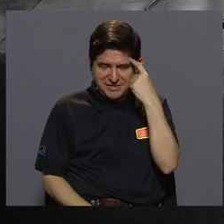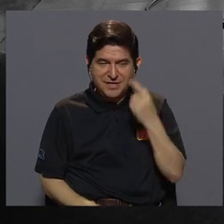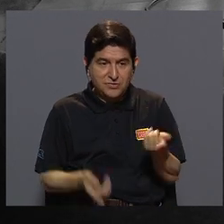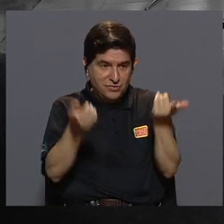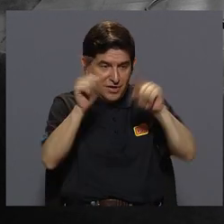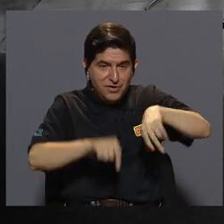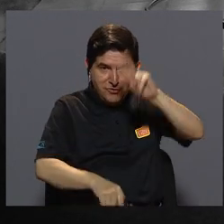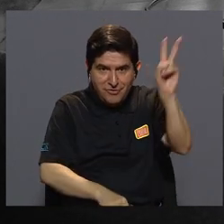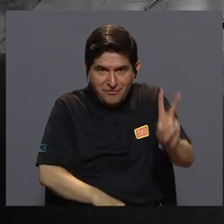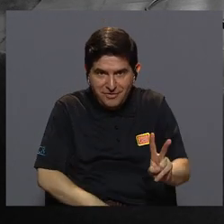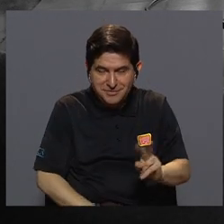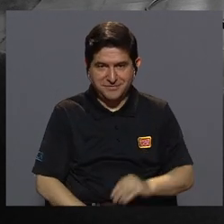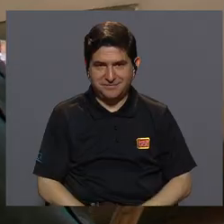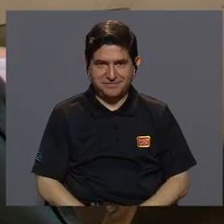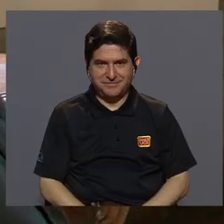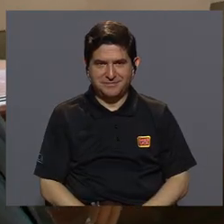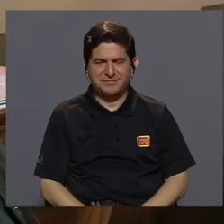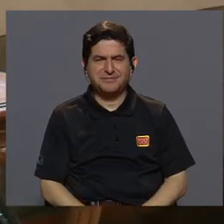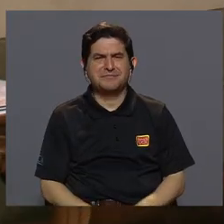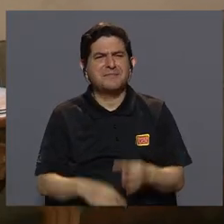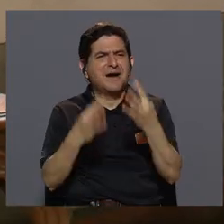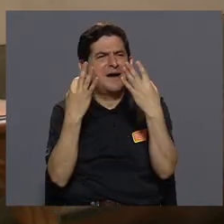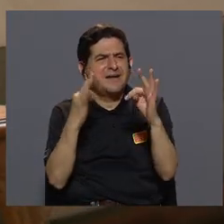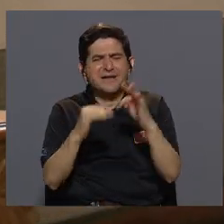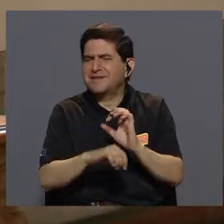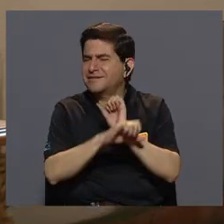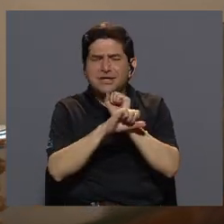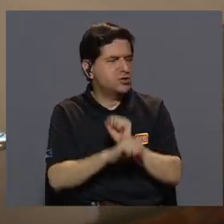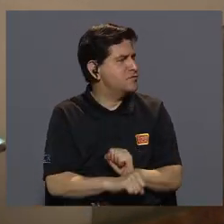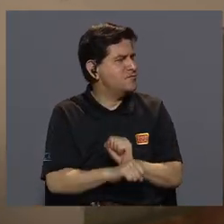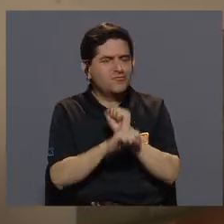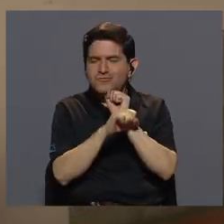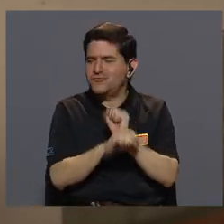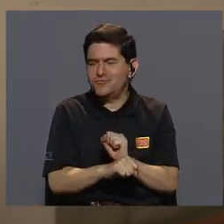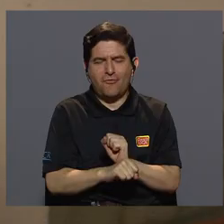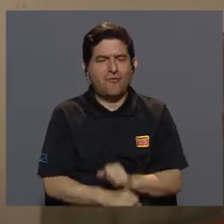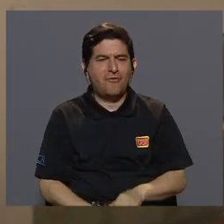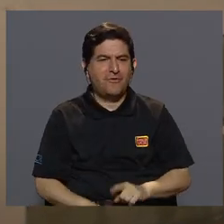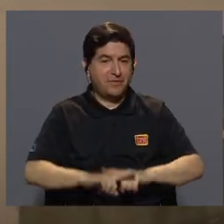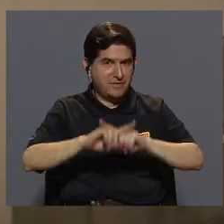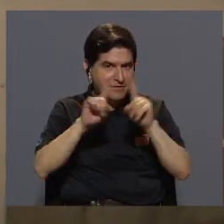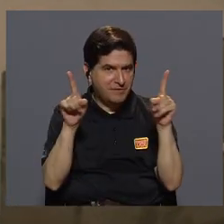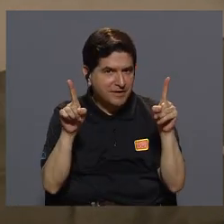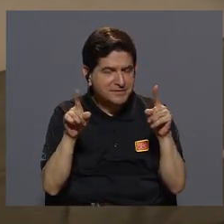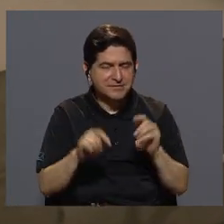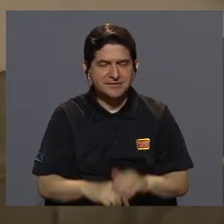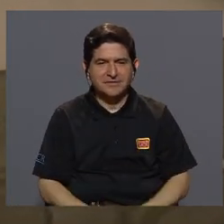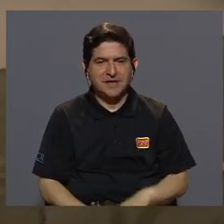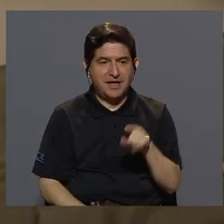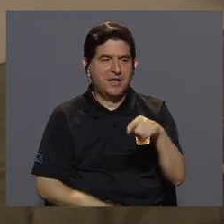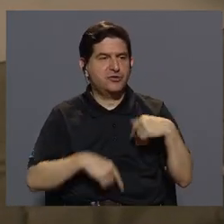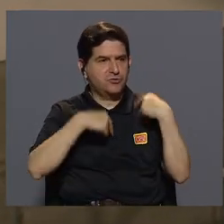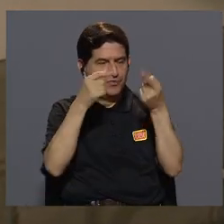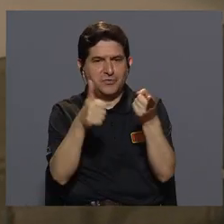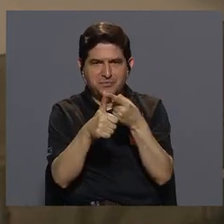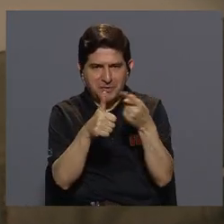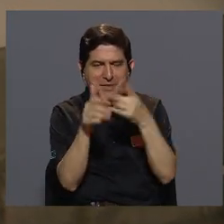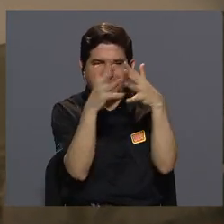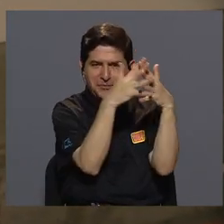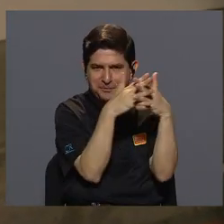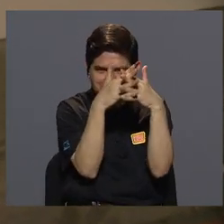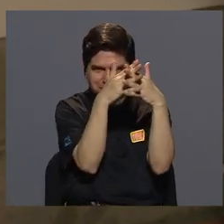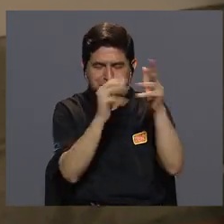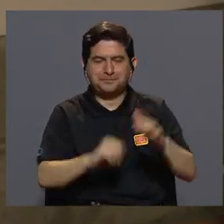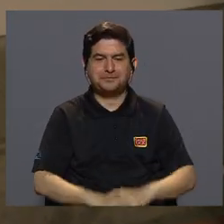en Venezuela. Entonces, uh-huh, para que no se acostumbraran o no vieran esa diferencia, estuvieron en los Estados